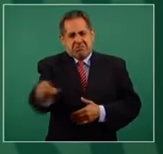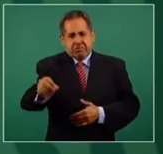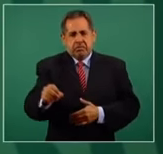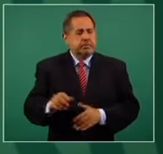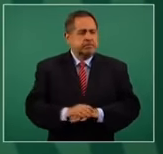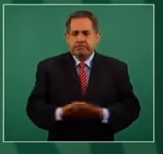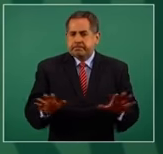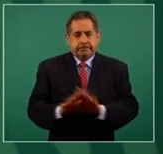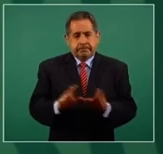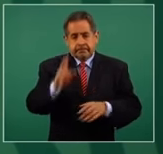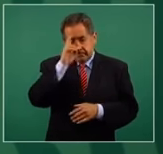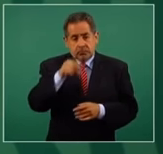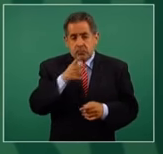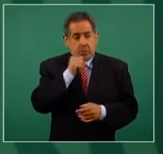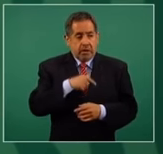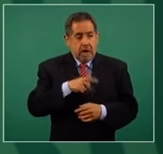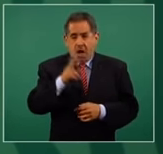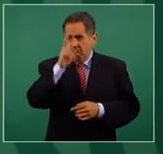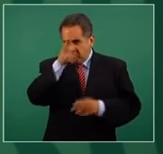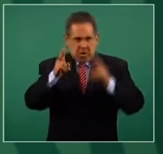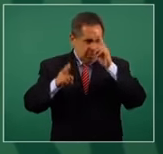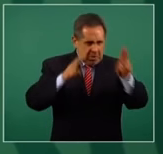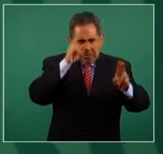Está prohibido prohibir.